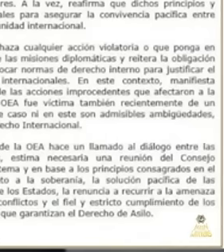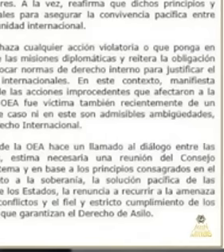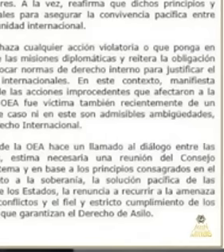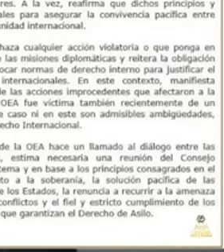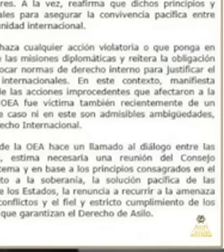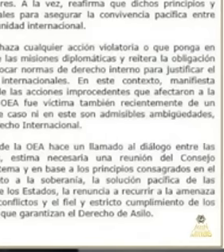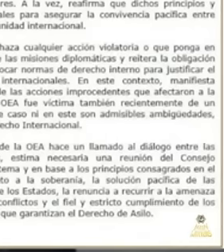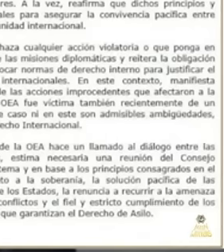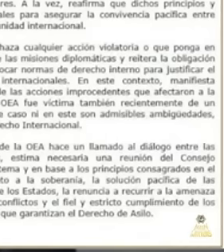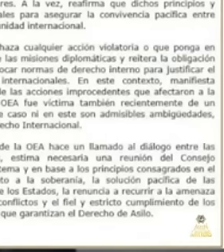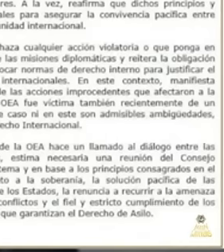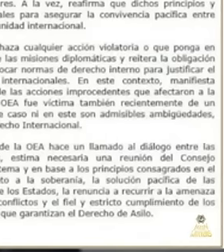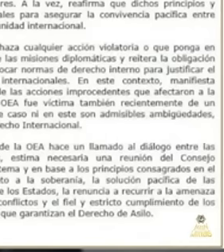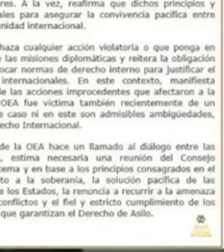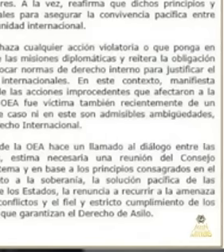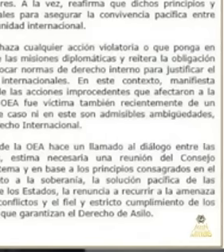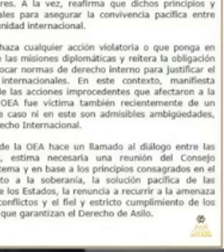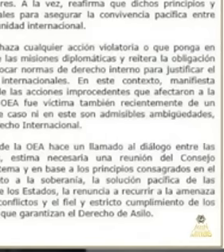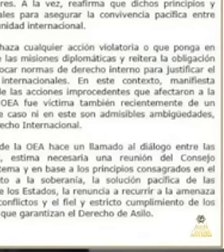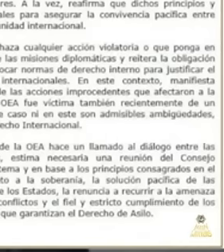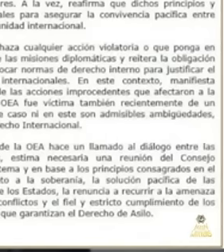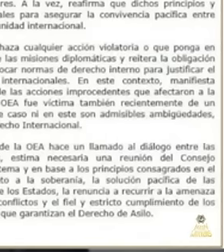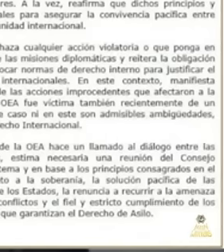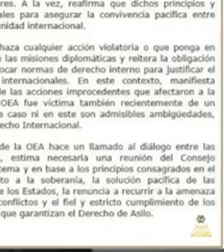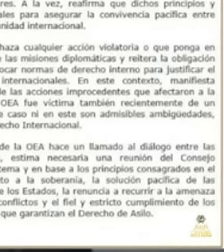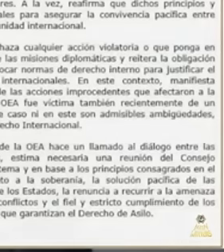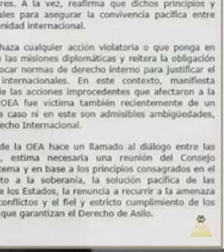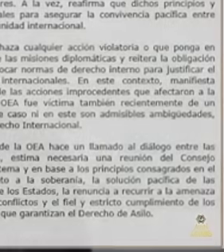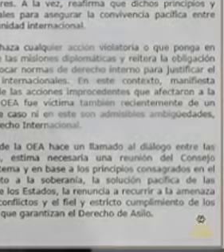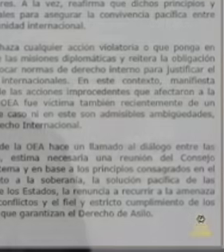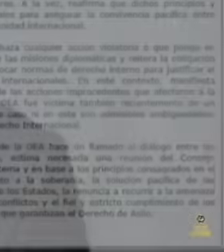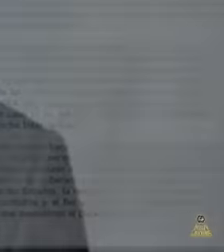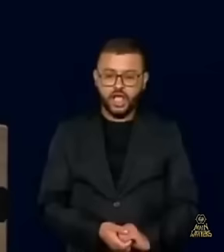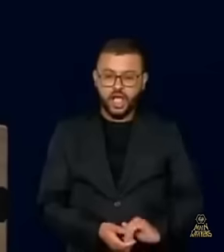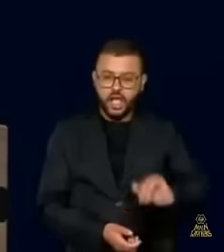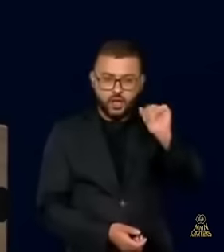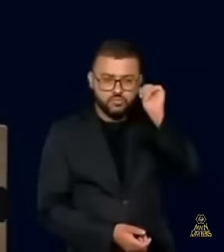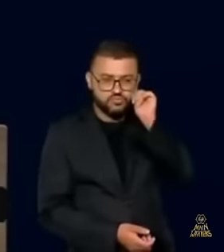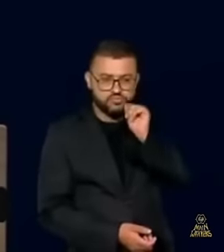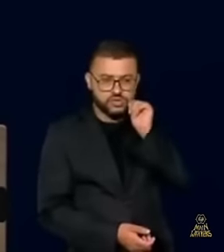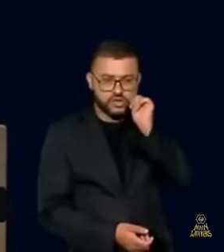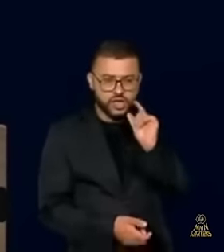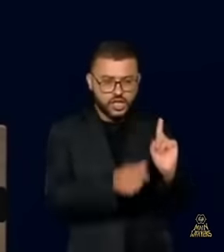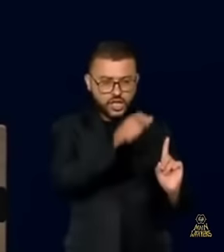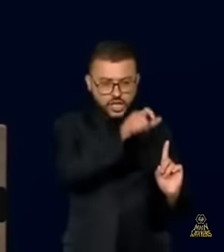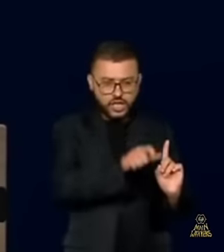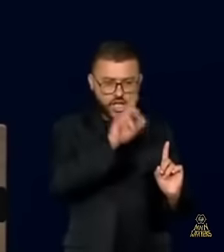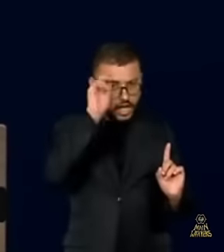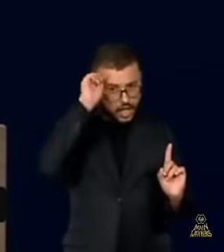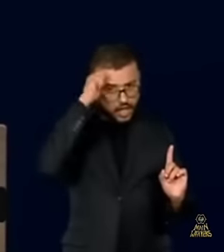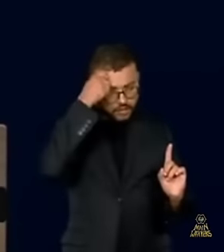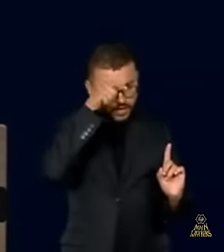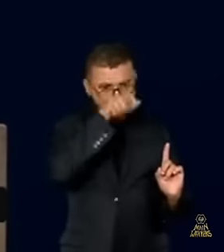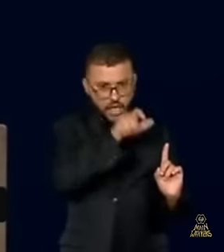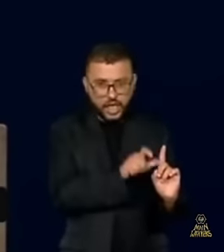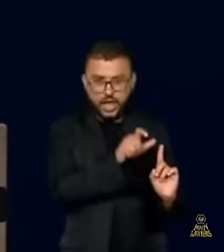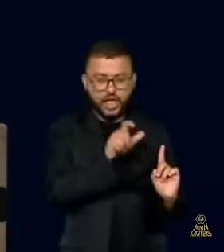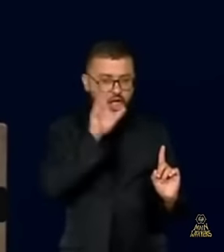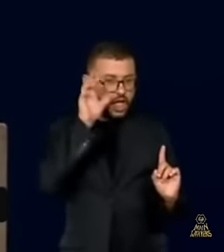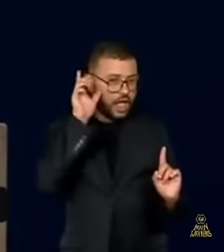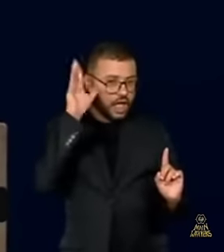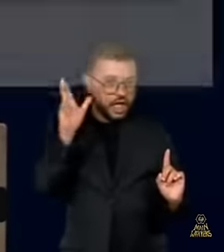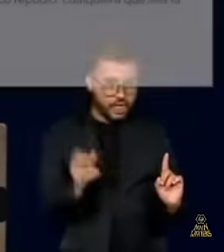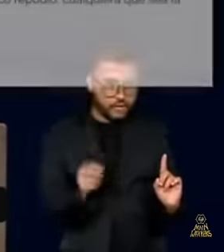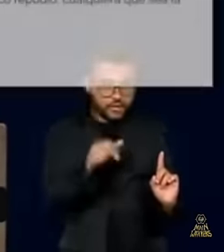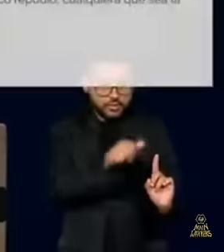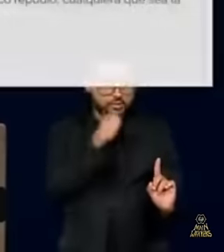de la OEA para abordar el tema y tratar de llegar a una solución pacífica. Brasil, el peso pesado de Sudamérica,